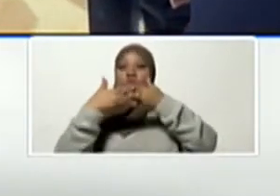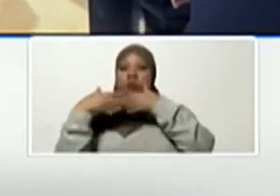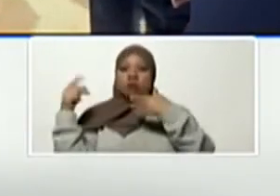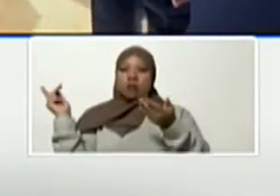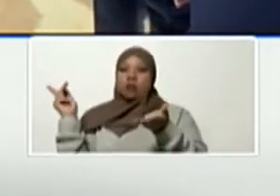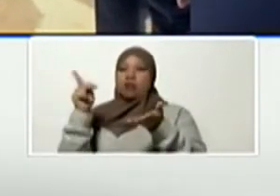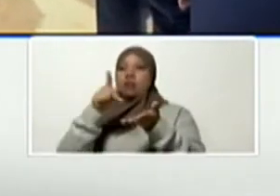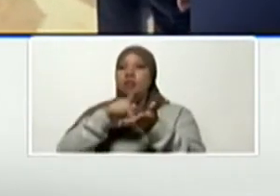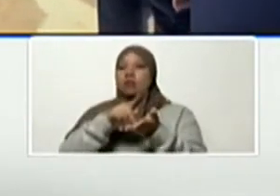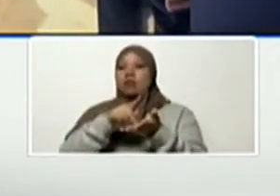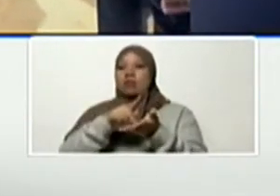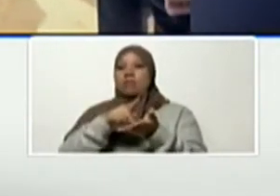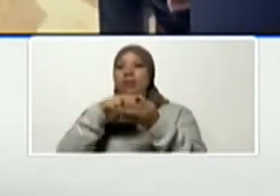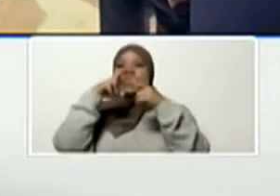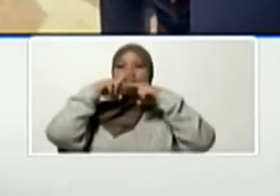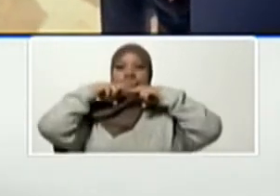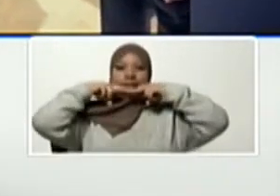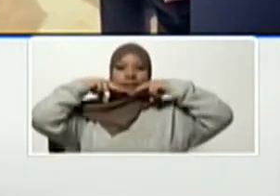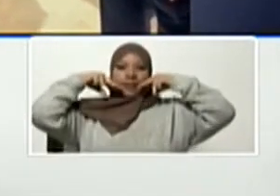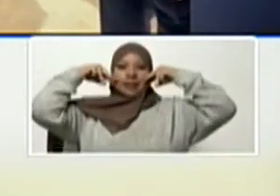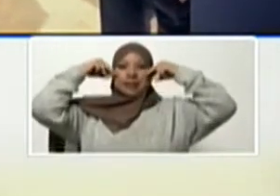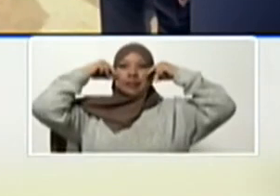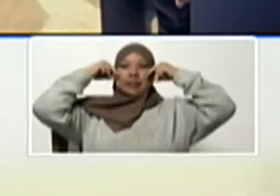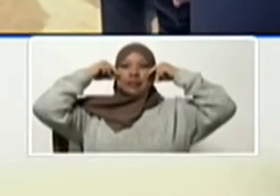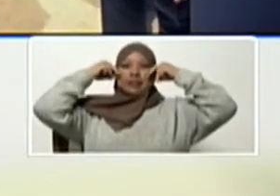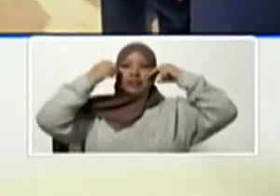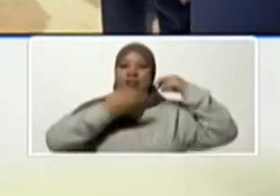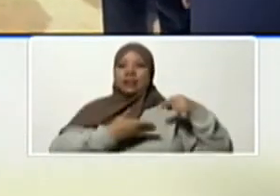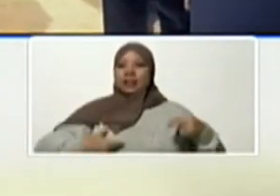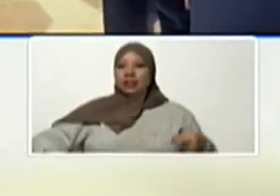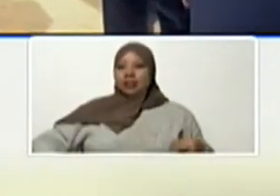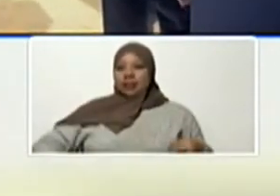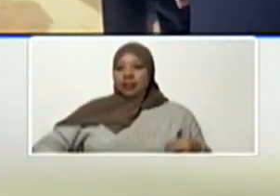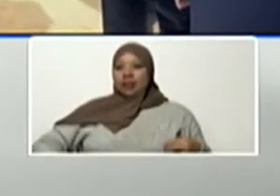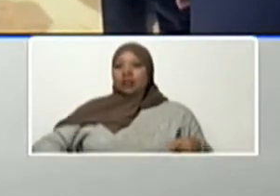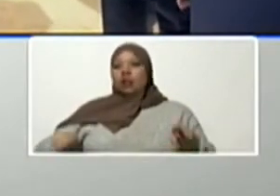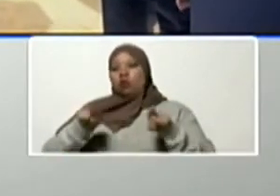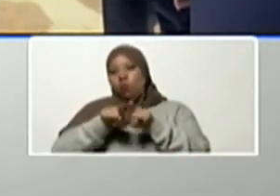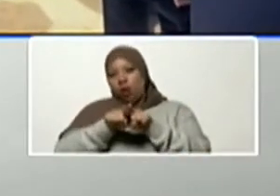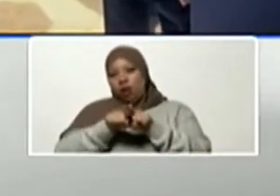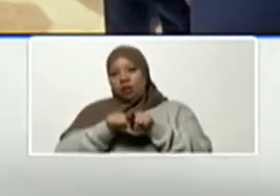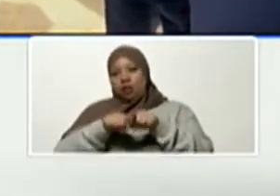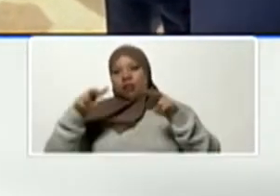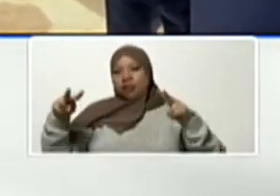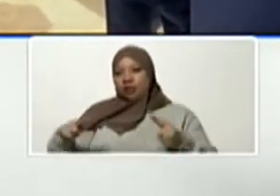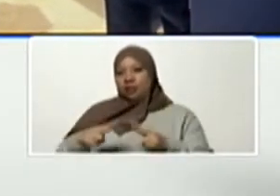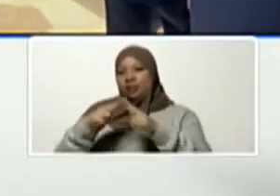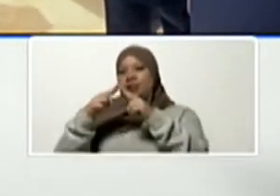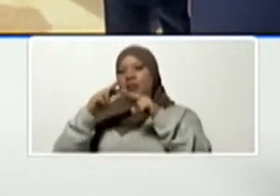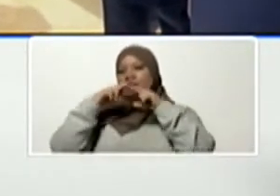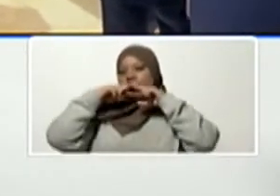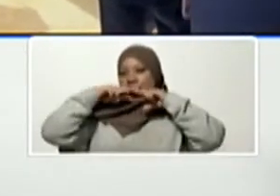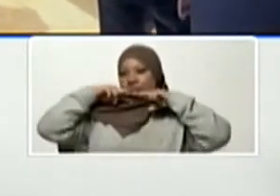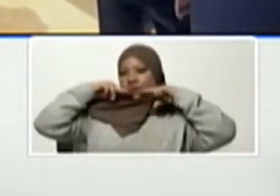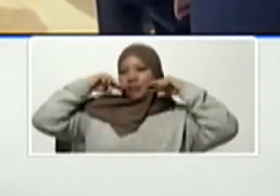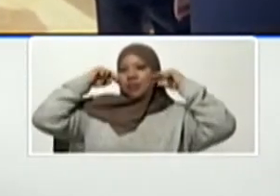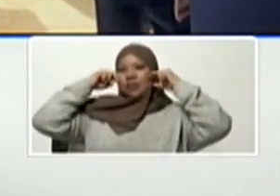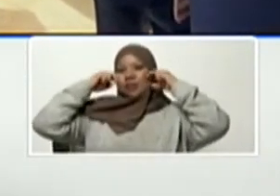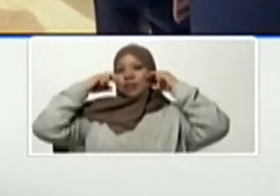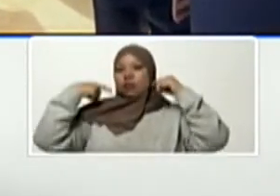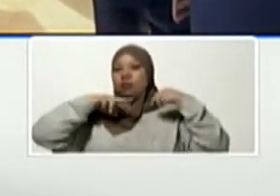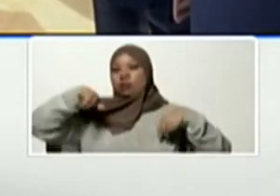Aquel que nos dio una sonrisa, recibió de nosotros una sonrisa. Aquel que nos extendió la